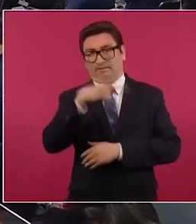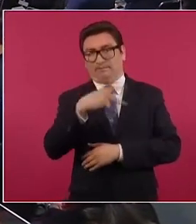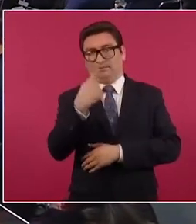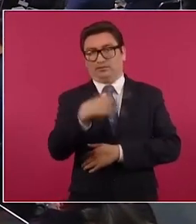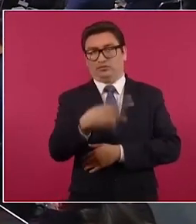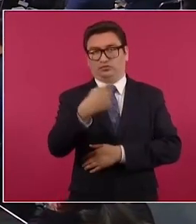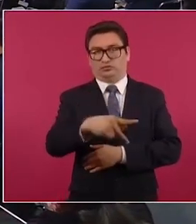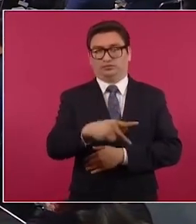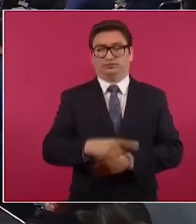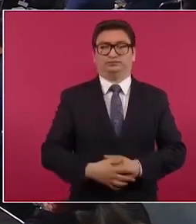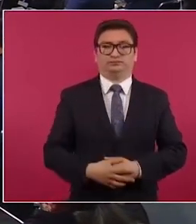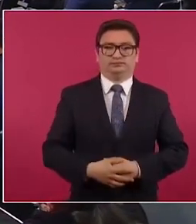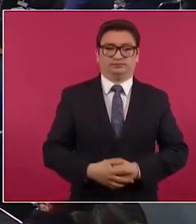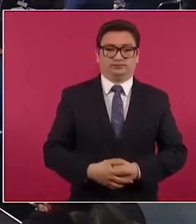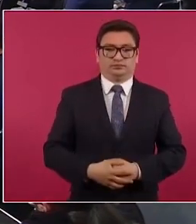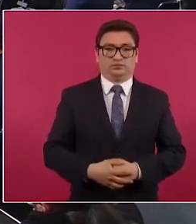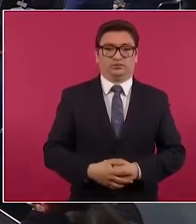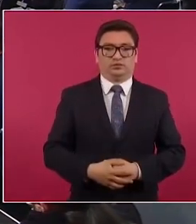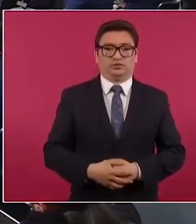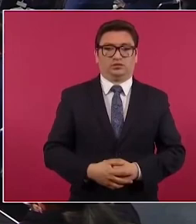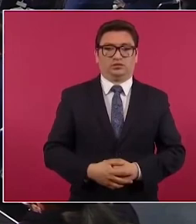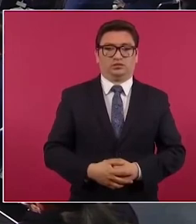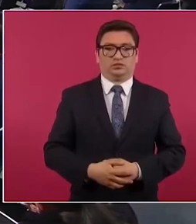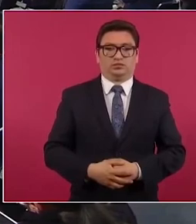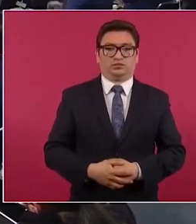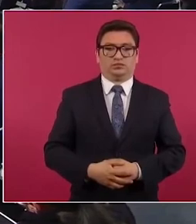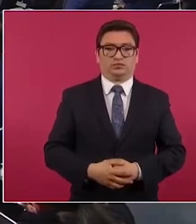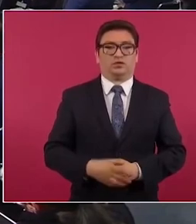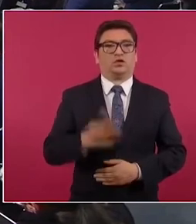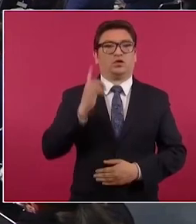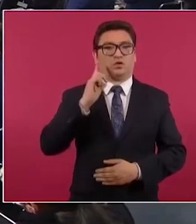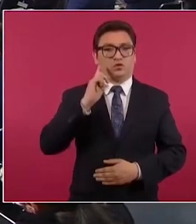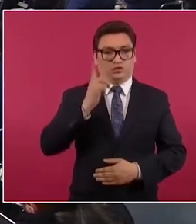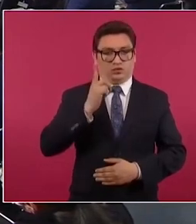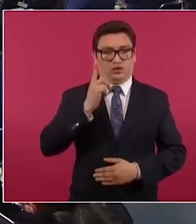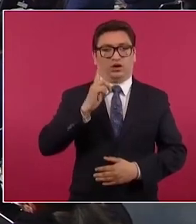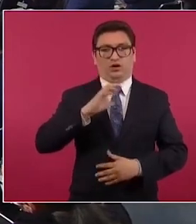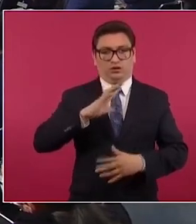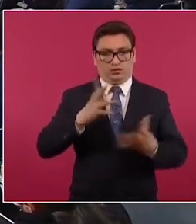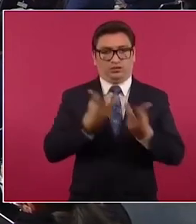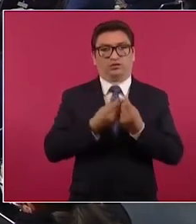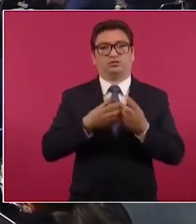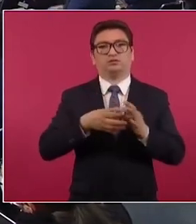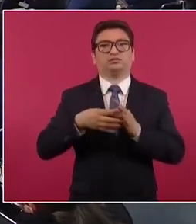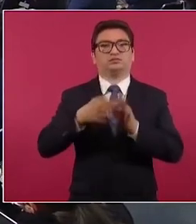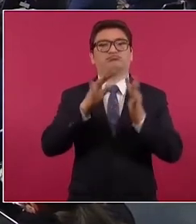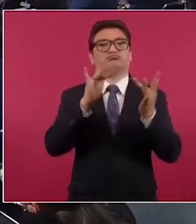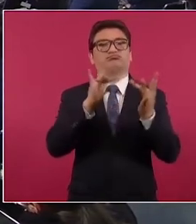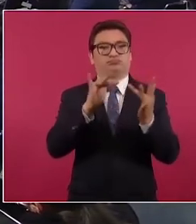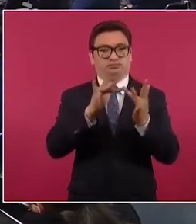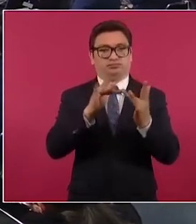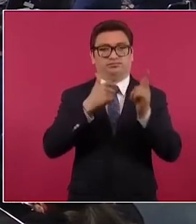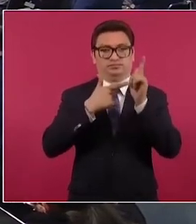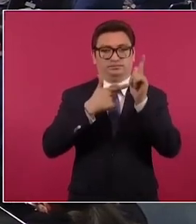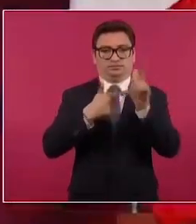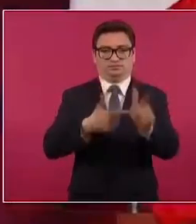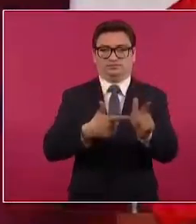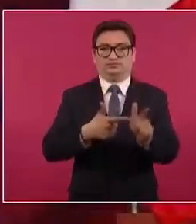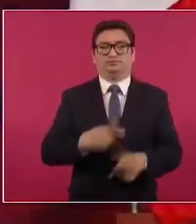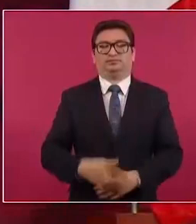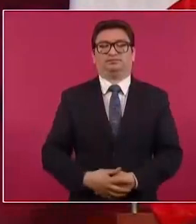México. Espero que sigamos en contacto.